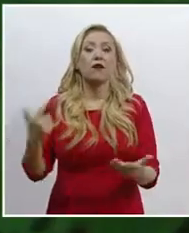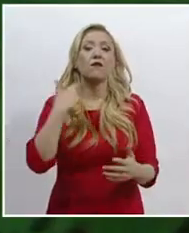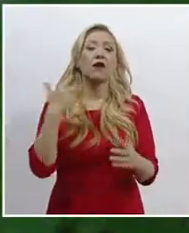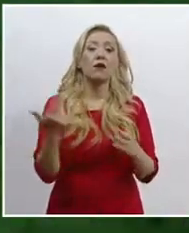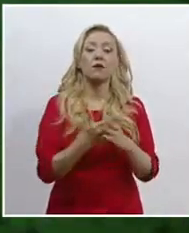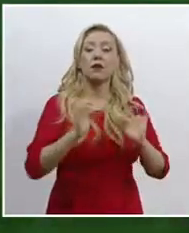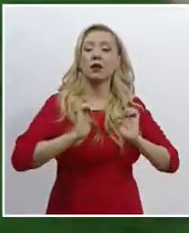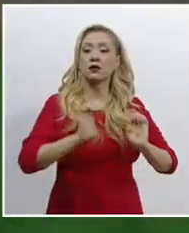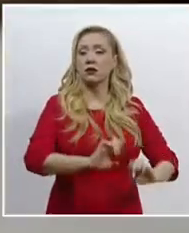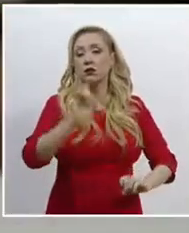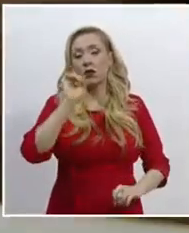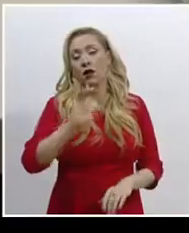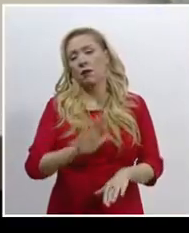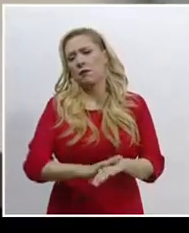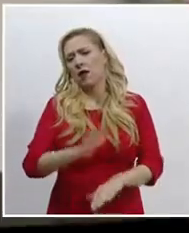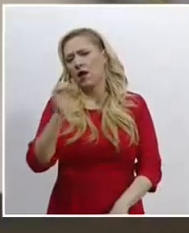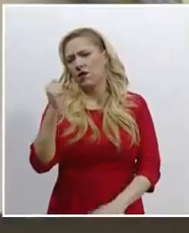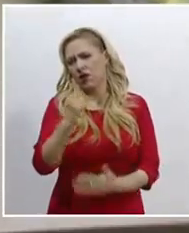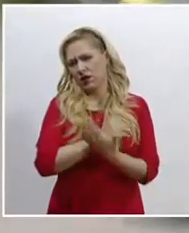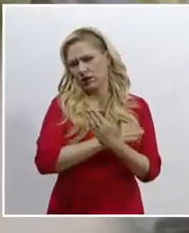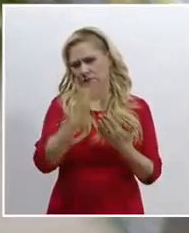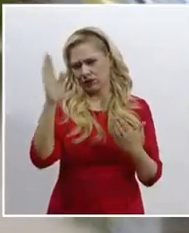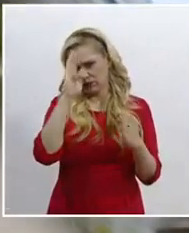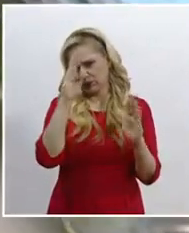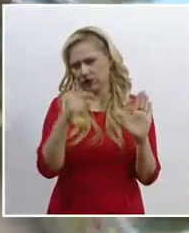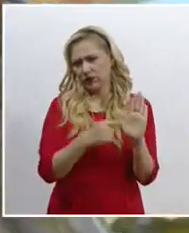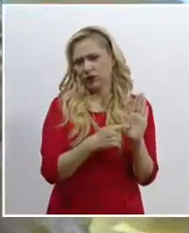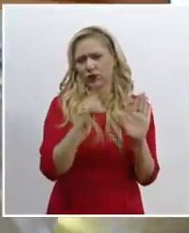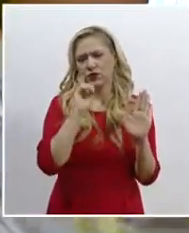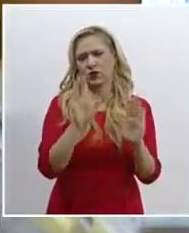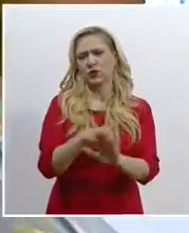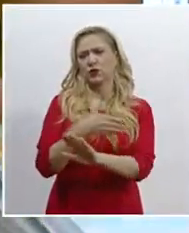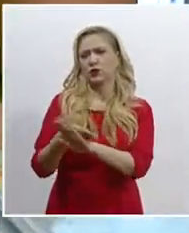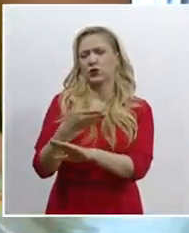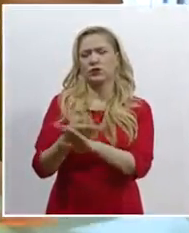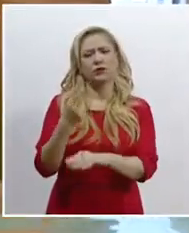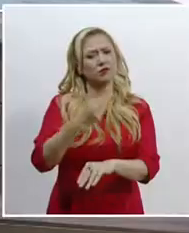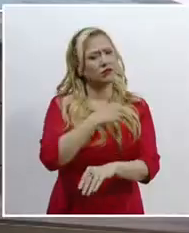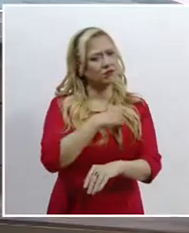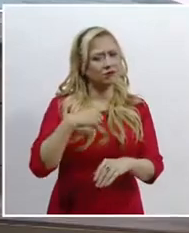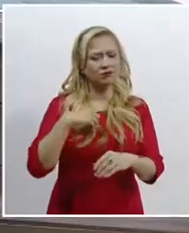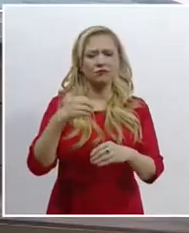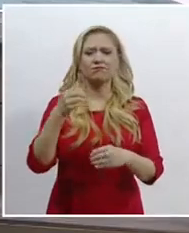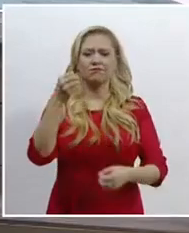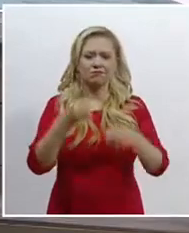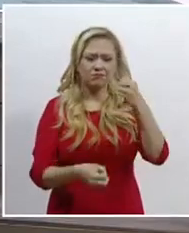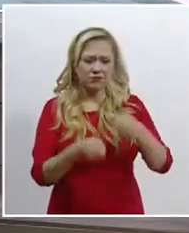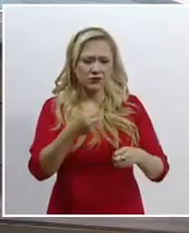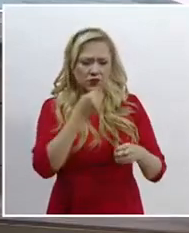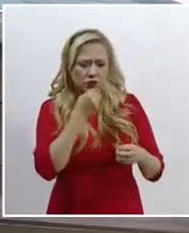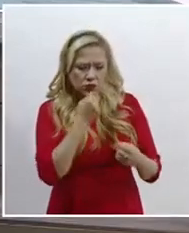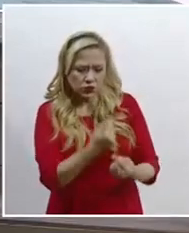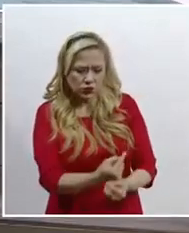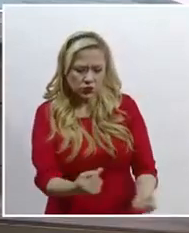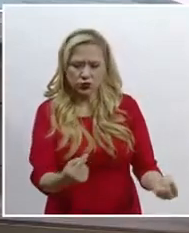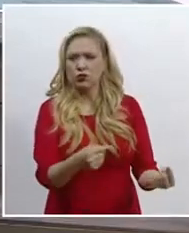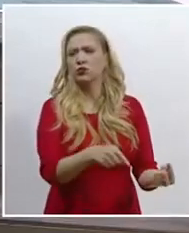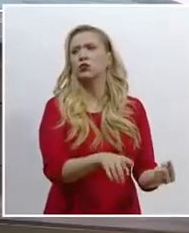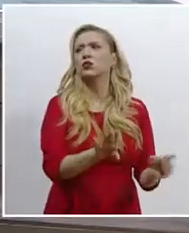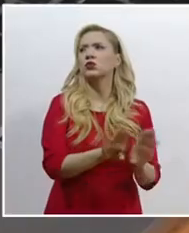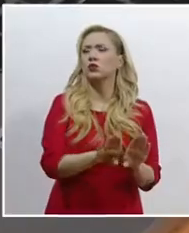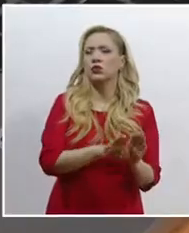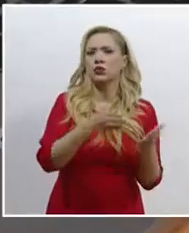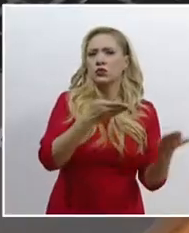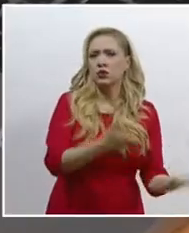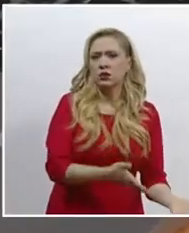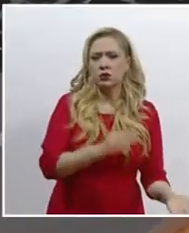de la forma de violencia más extrema contra las mujeres, lo que obliga a juzgar con perspectiva de infancia en relación con el derecho humano del niño,